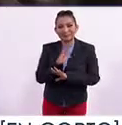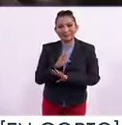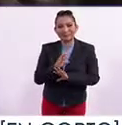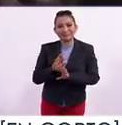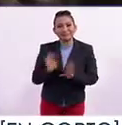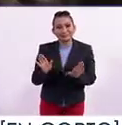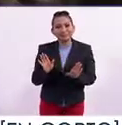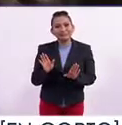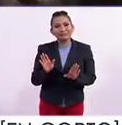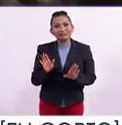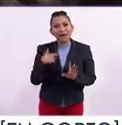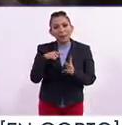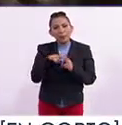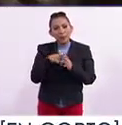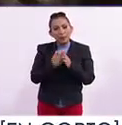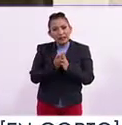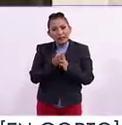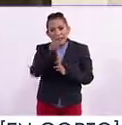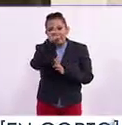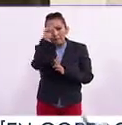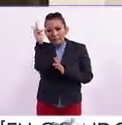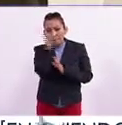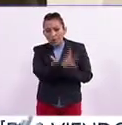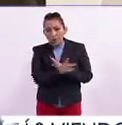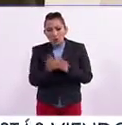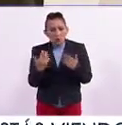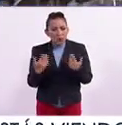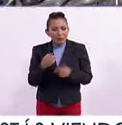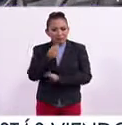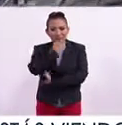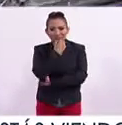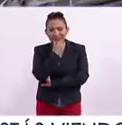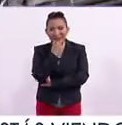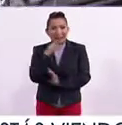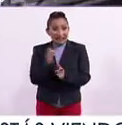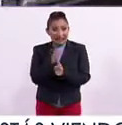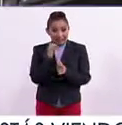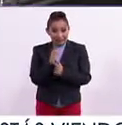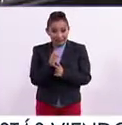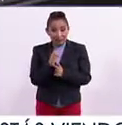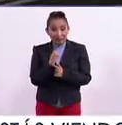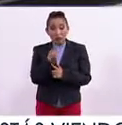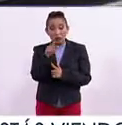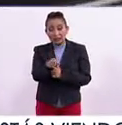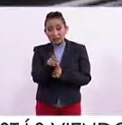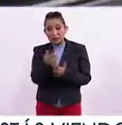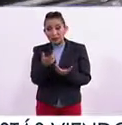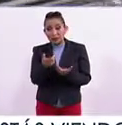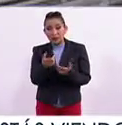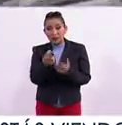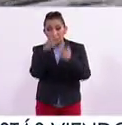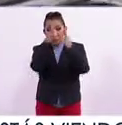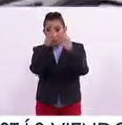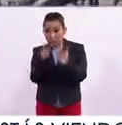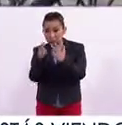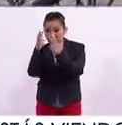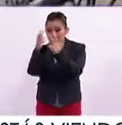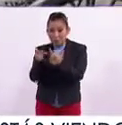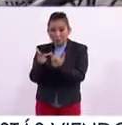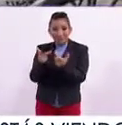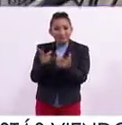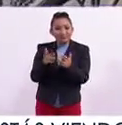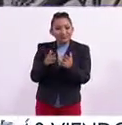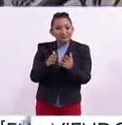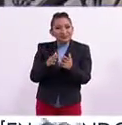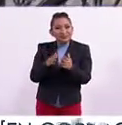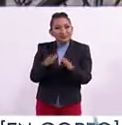empezando a alterar y a quitar la estructura porque ya las holguras